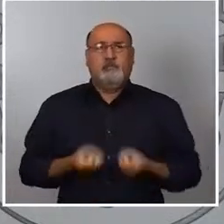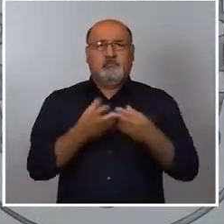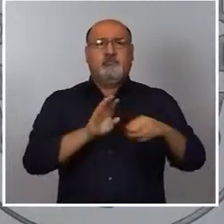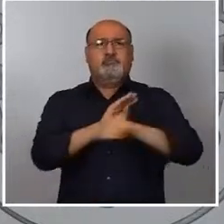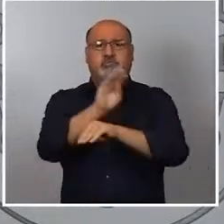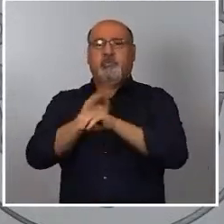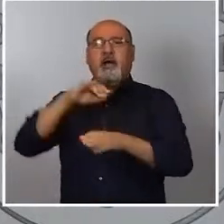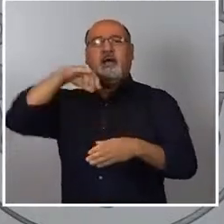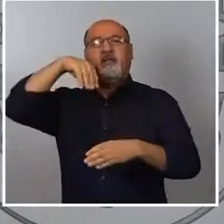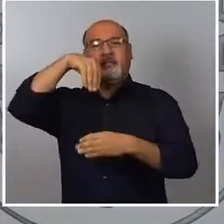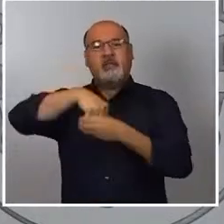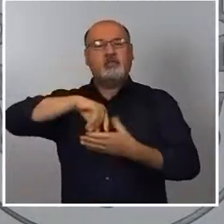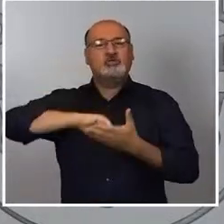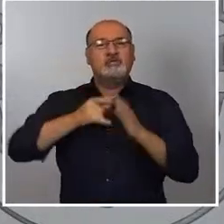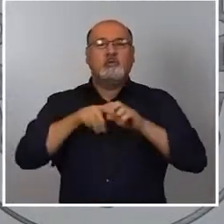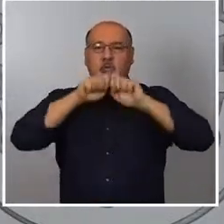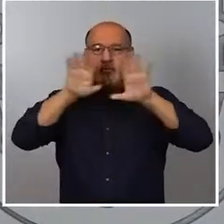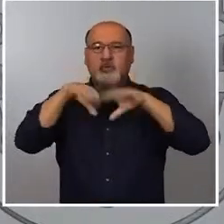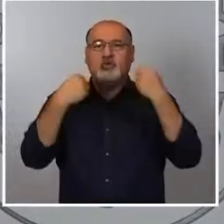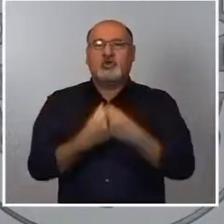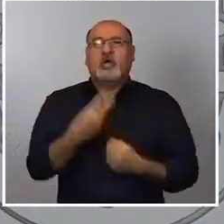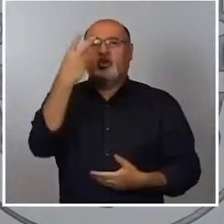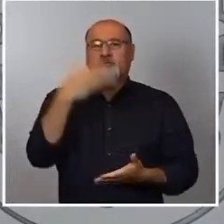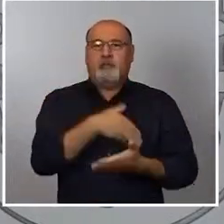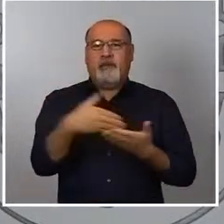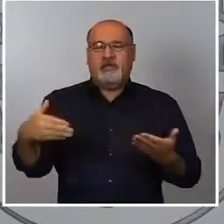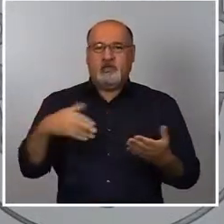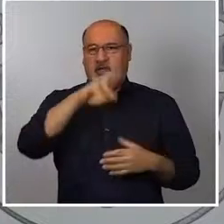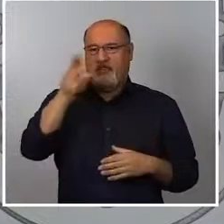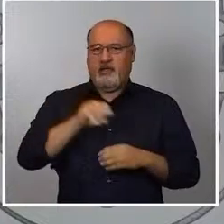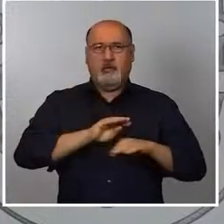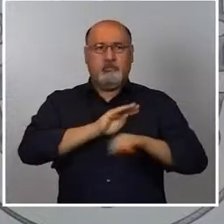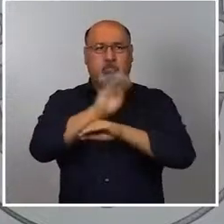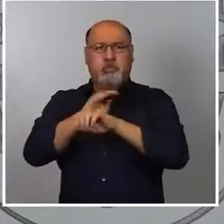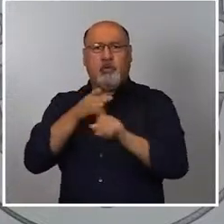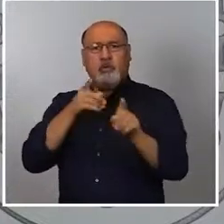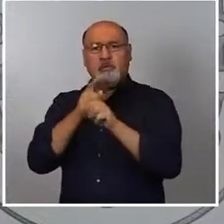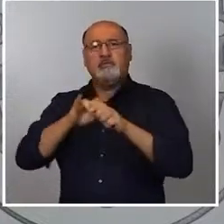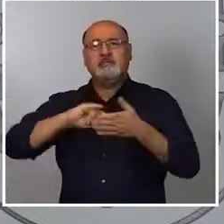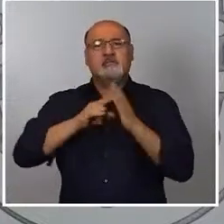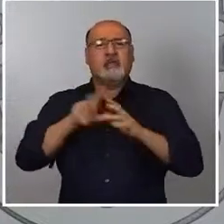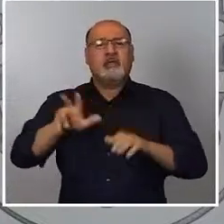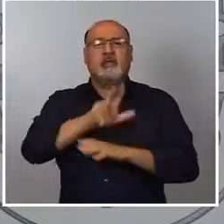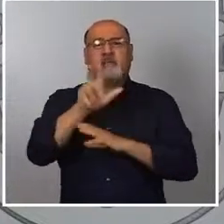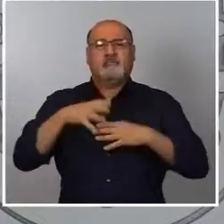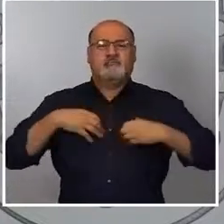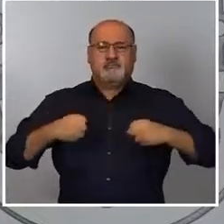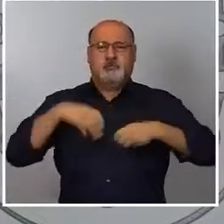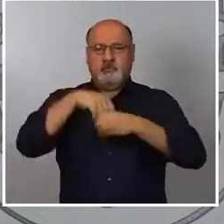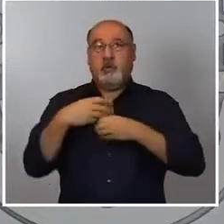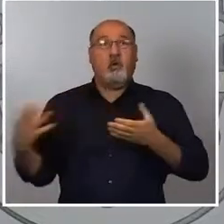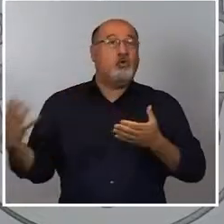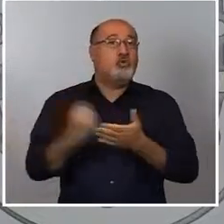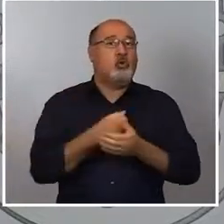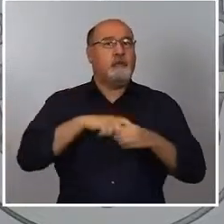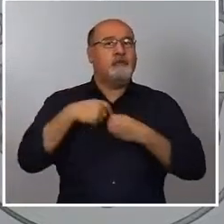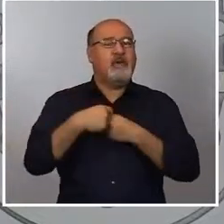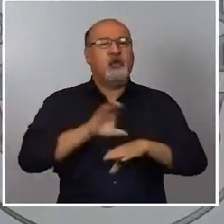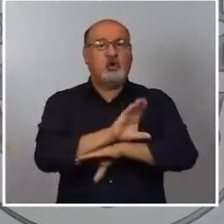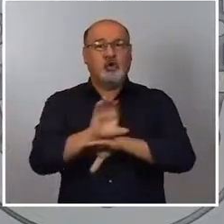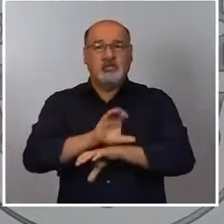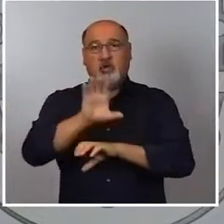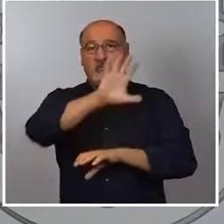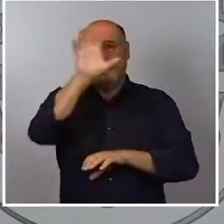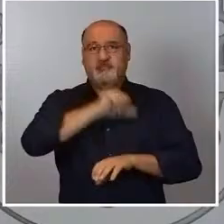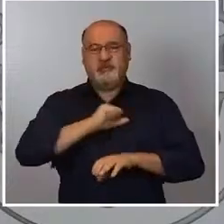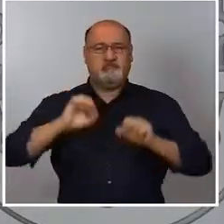por importe de 2 millones de euros que también ha sido pues aprobados por unanimidad por todos los miembros del consejo sin más me